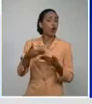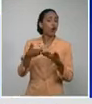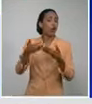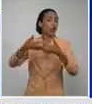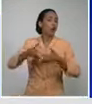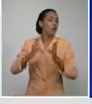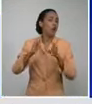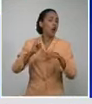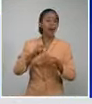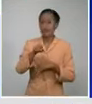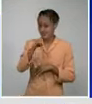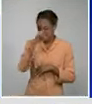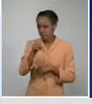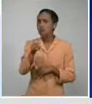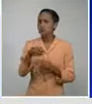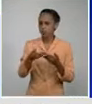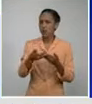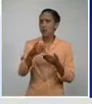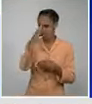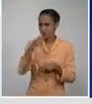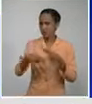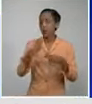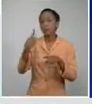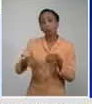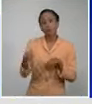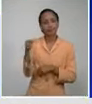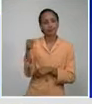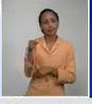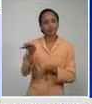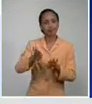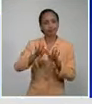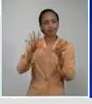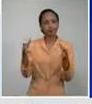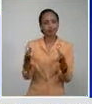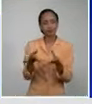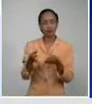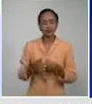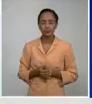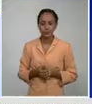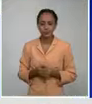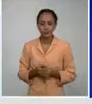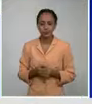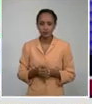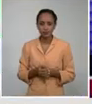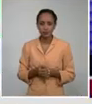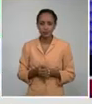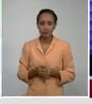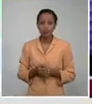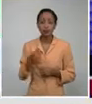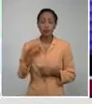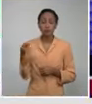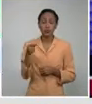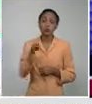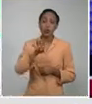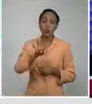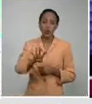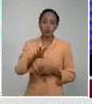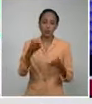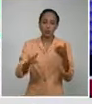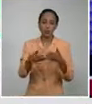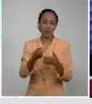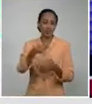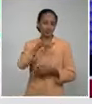se procesaron muestras de este municipio y, como es natural, con una reducción de 4 en comparación con el día anterior. En